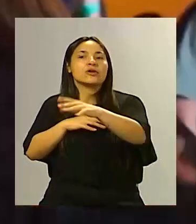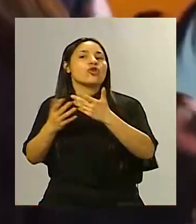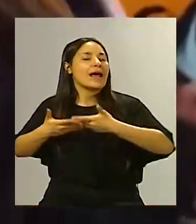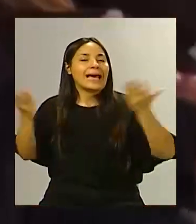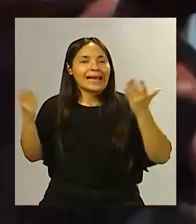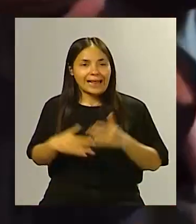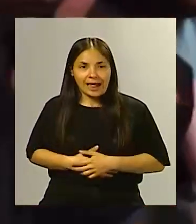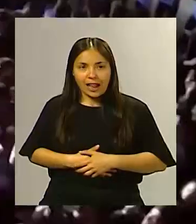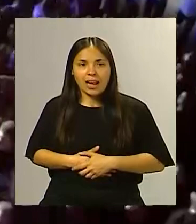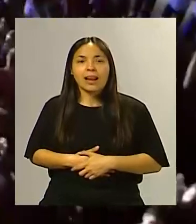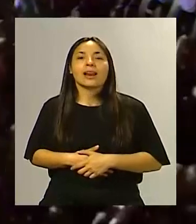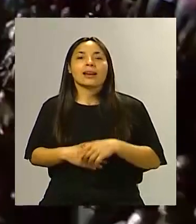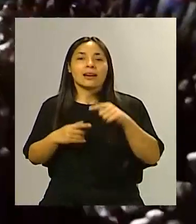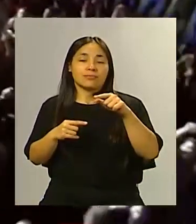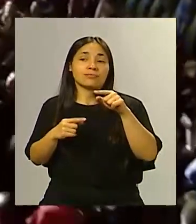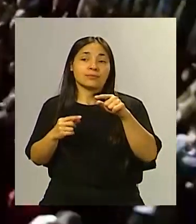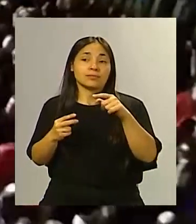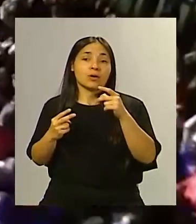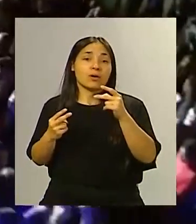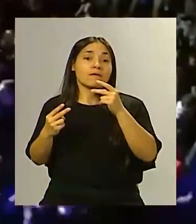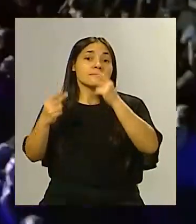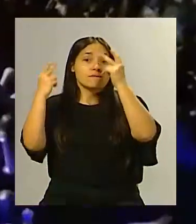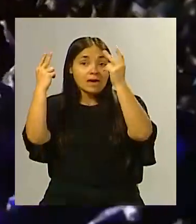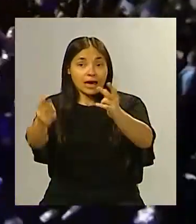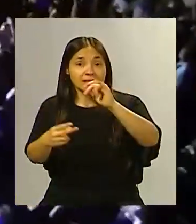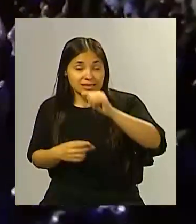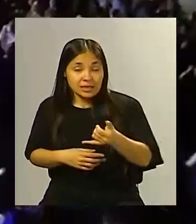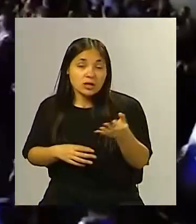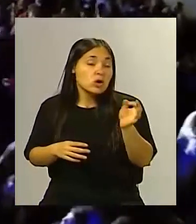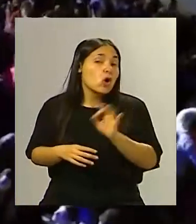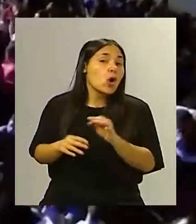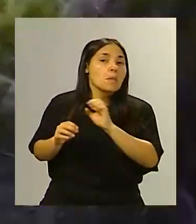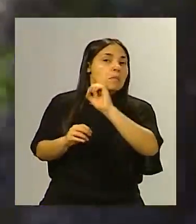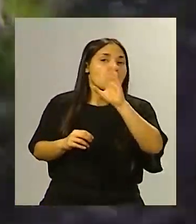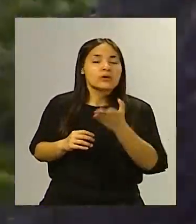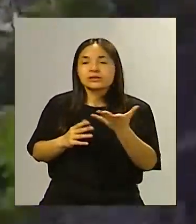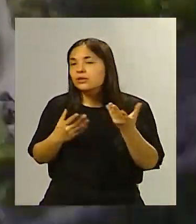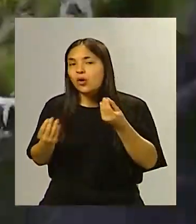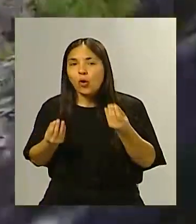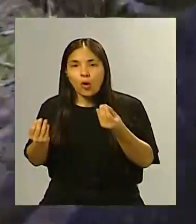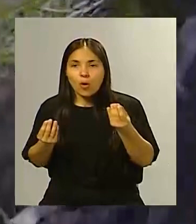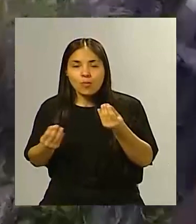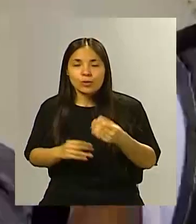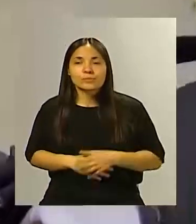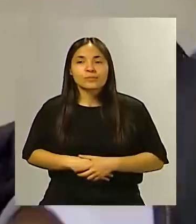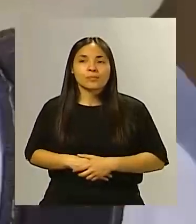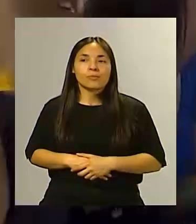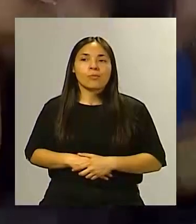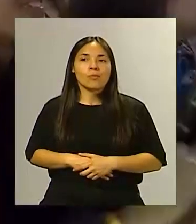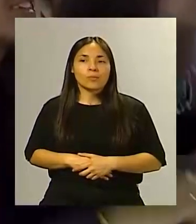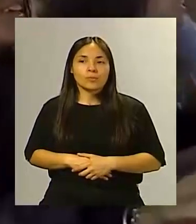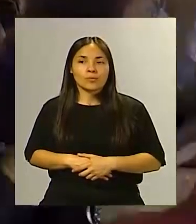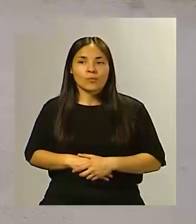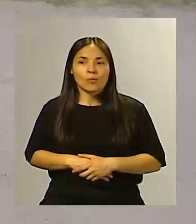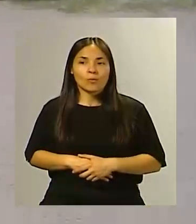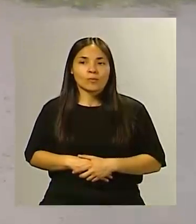general? ¿Se realizaron la mayoría de los viajes o cómo fue el porcentaje que se manejó de los que se cancelaron?